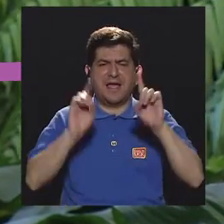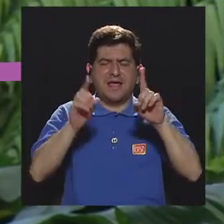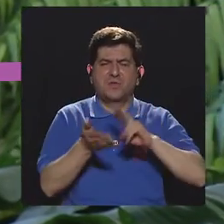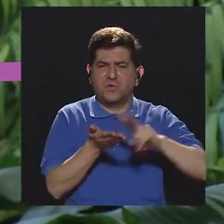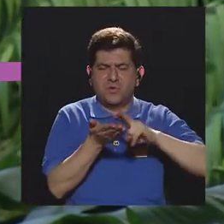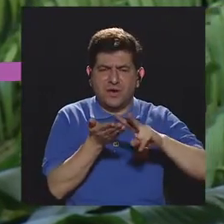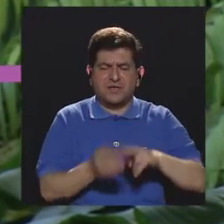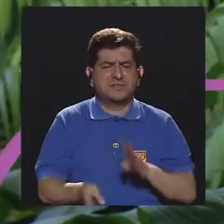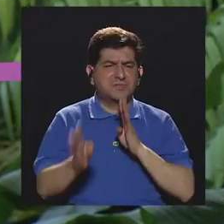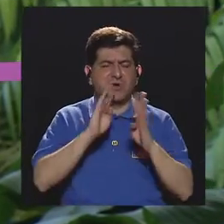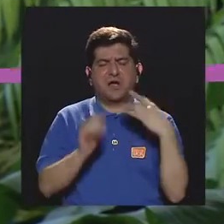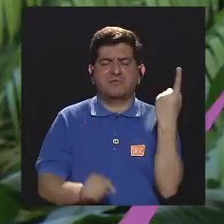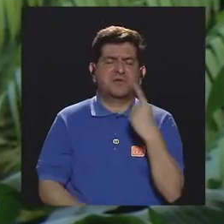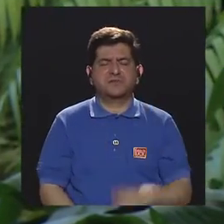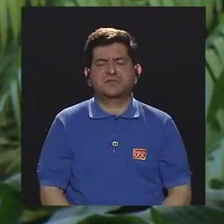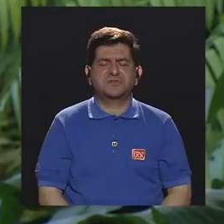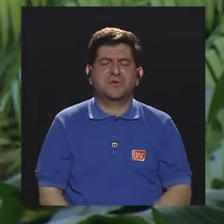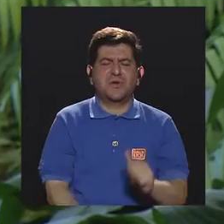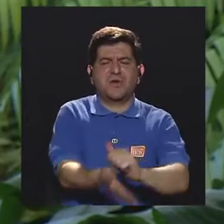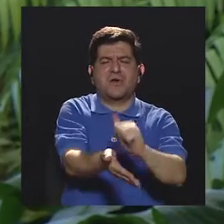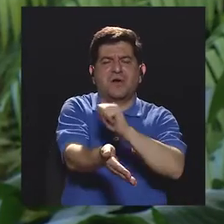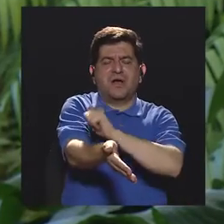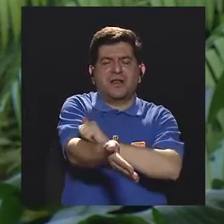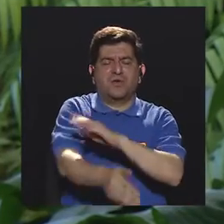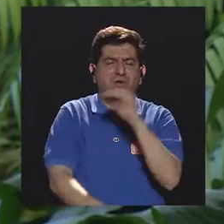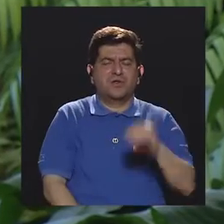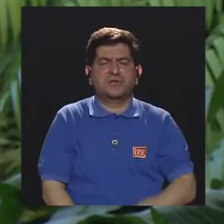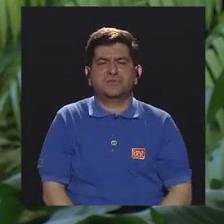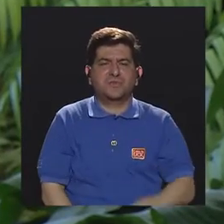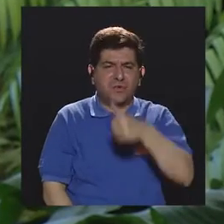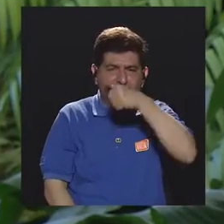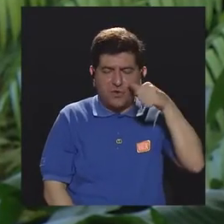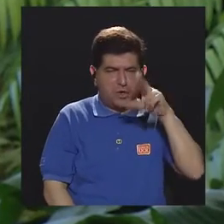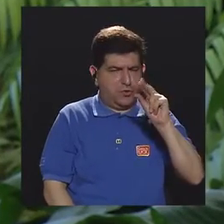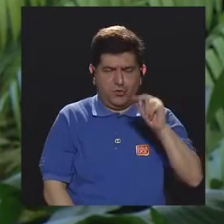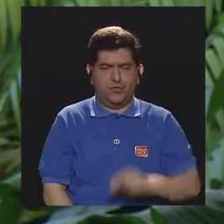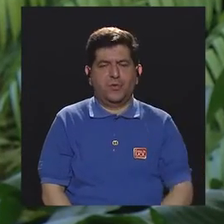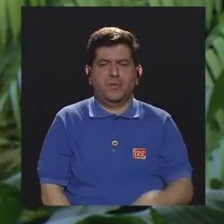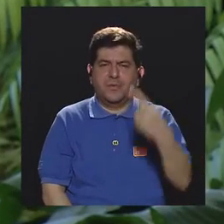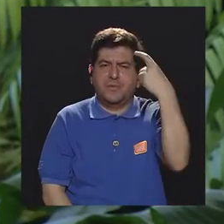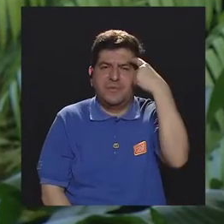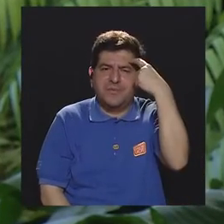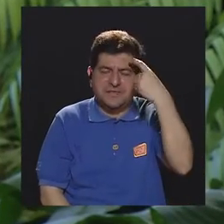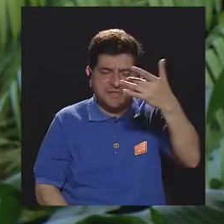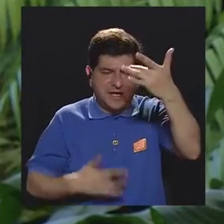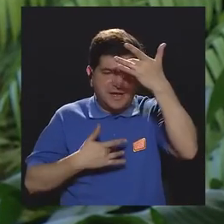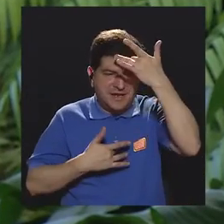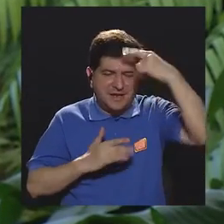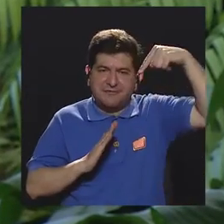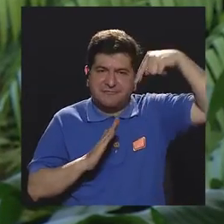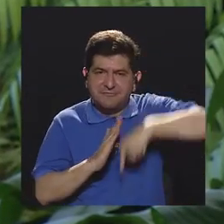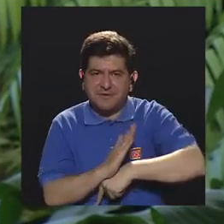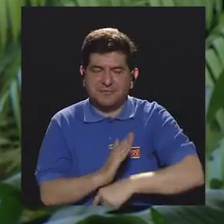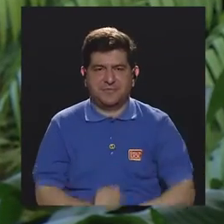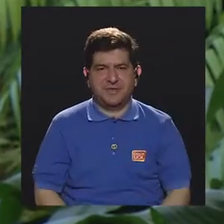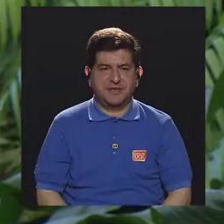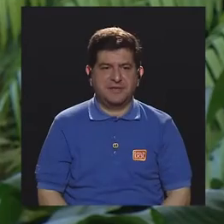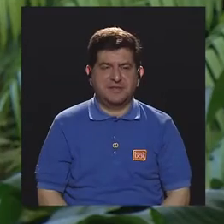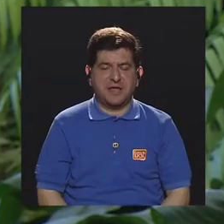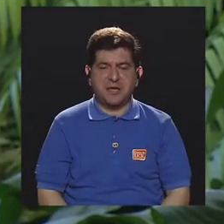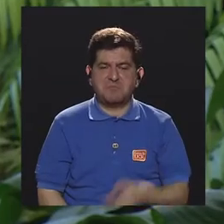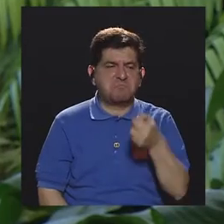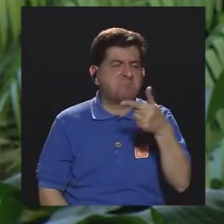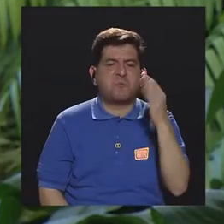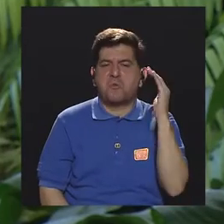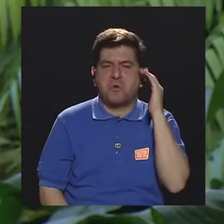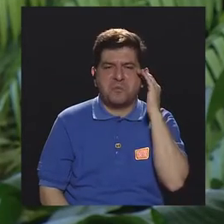verde, quedarnos hablando de alcohol y drogas y se acabó, de la enfermedad de fondo, porque sí he visto que es poco